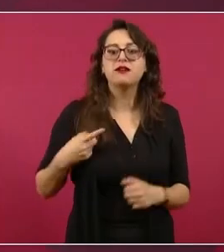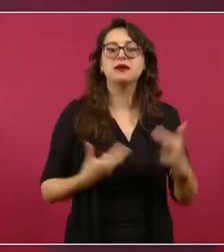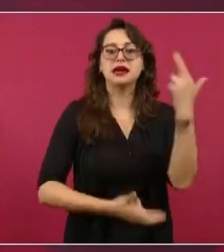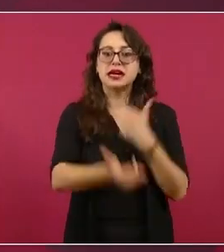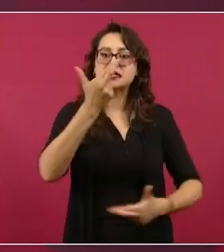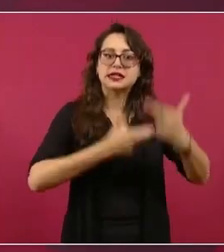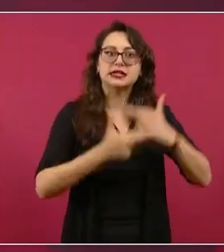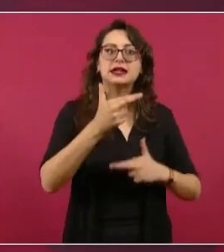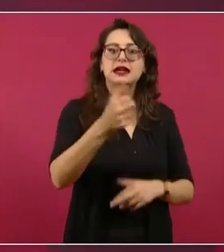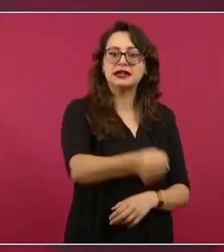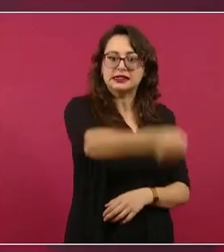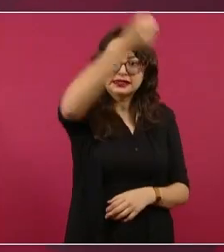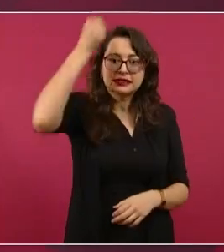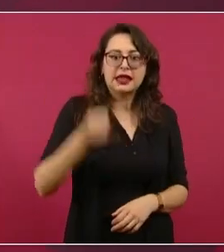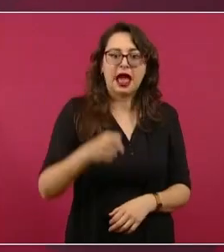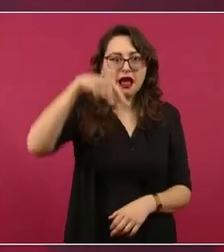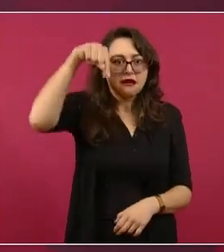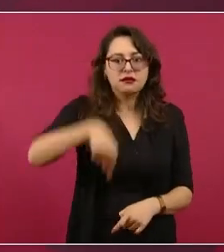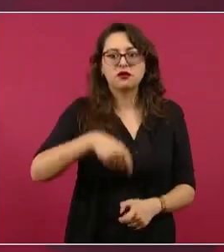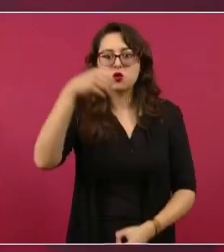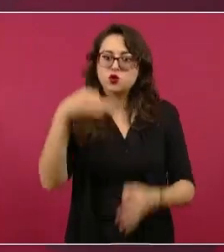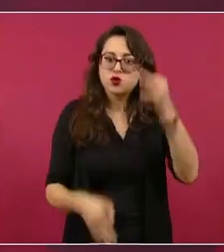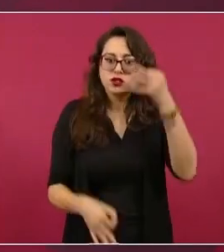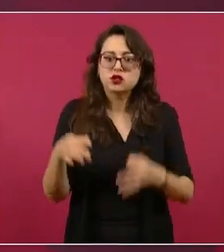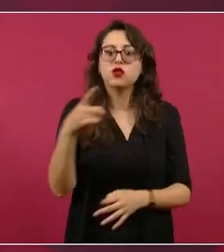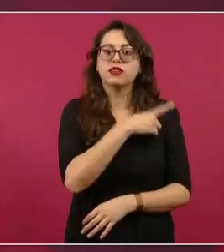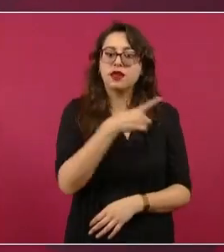lo van a extraditar.